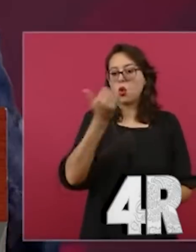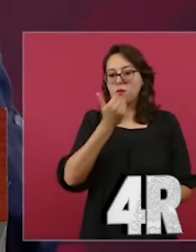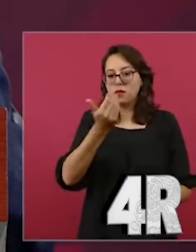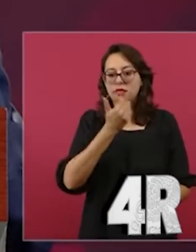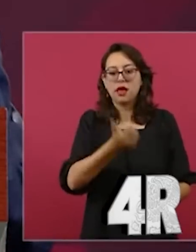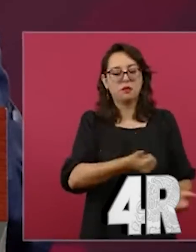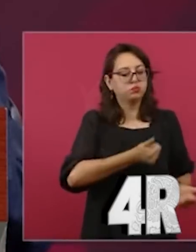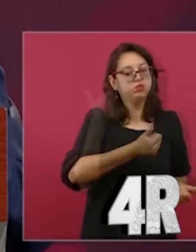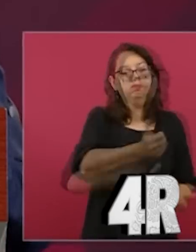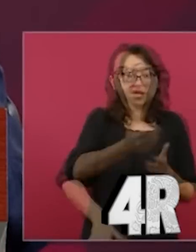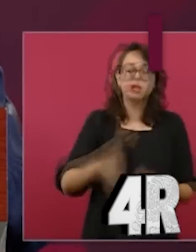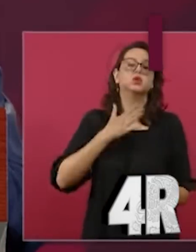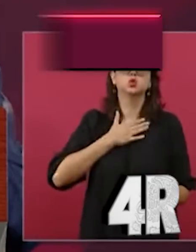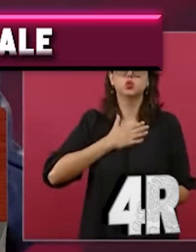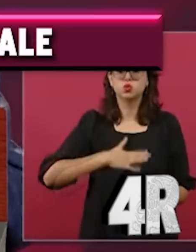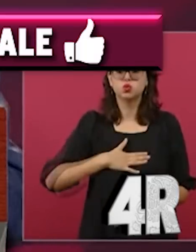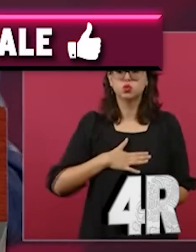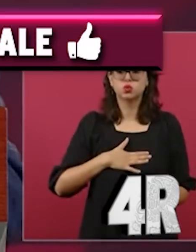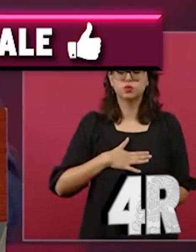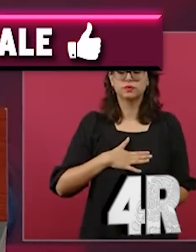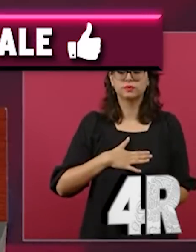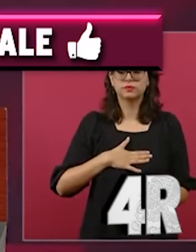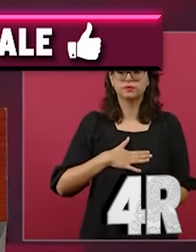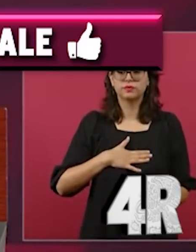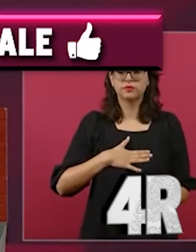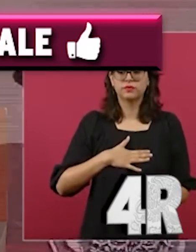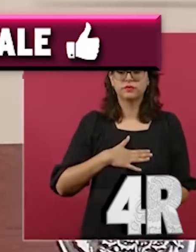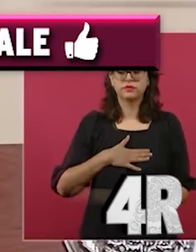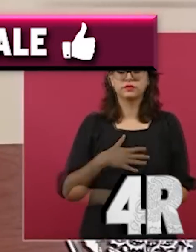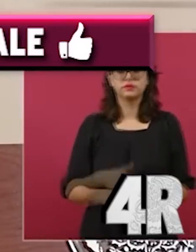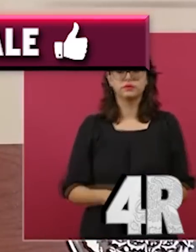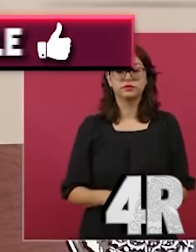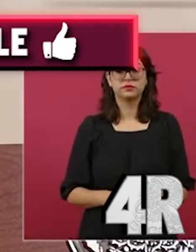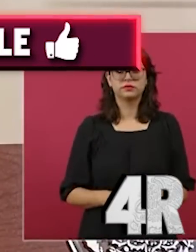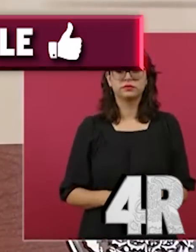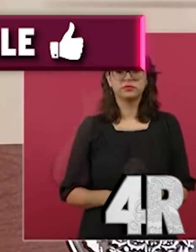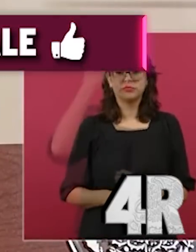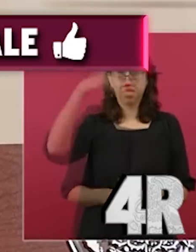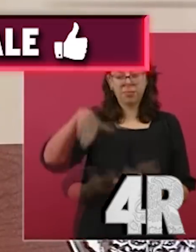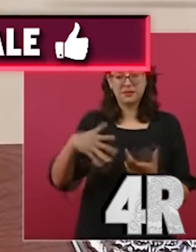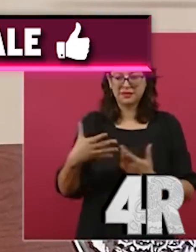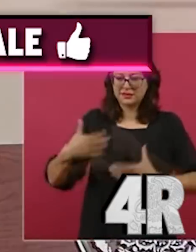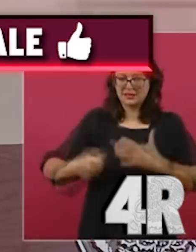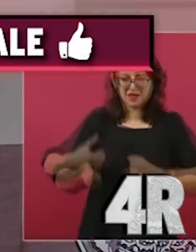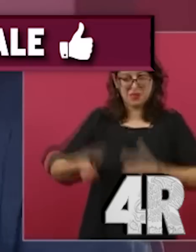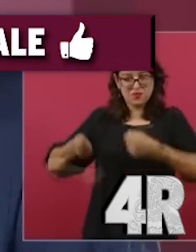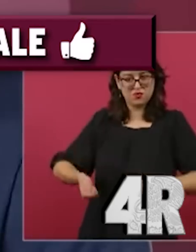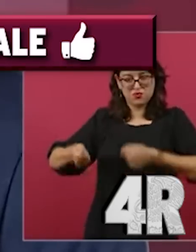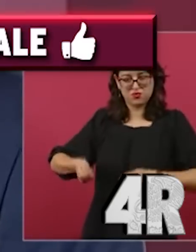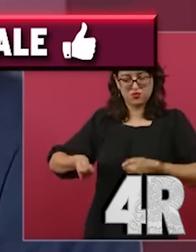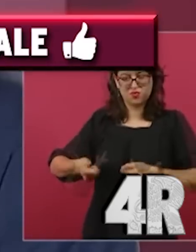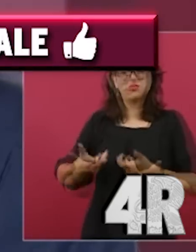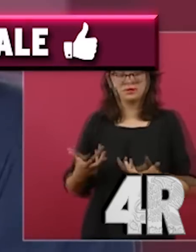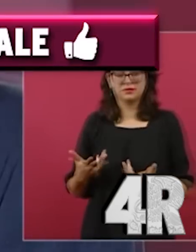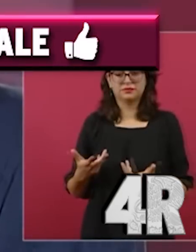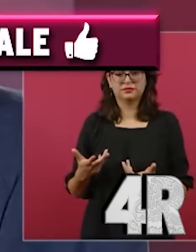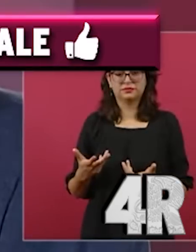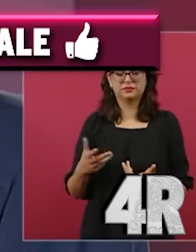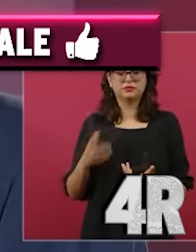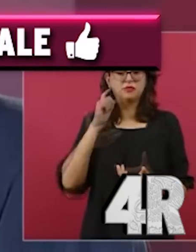a precios justos también este sistema incluye las lecherías que venden